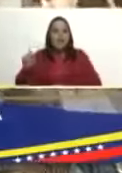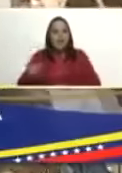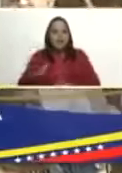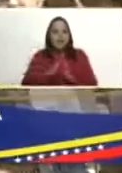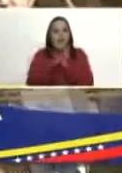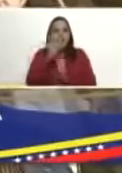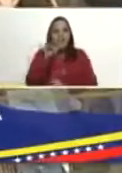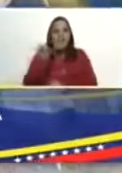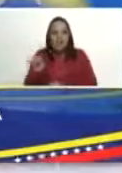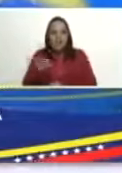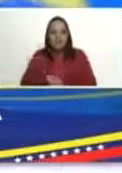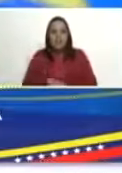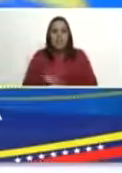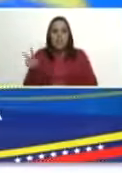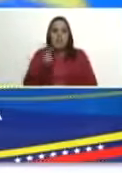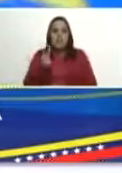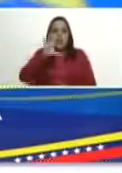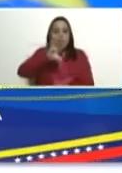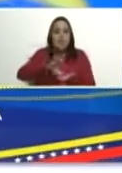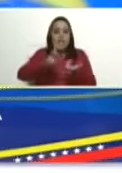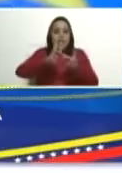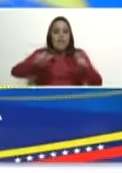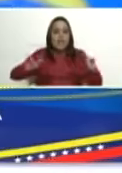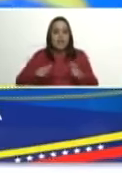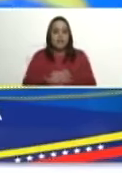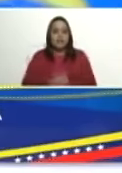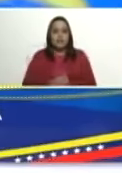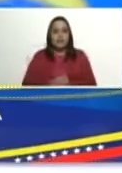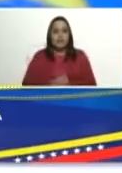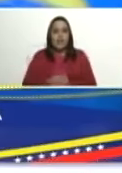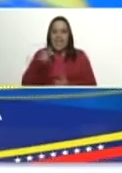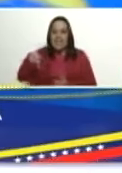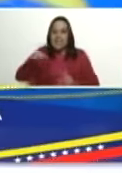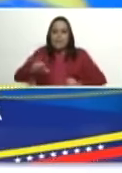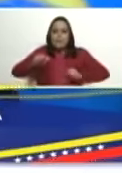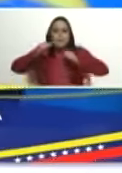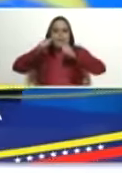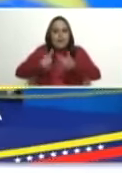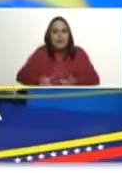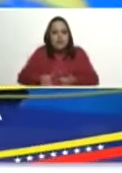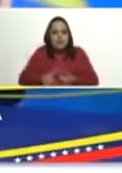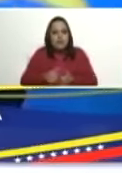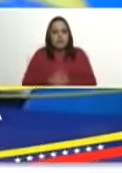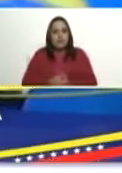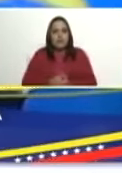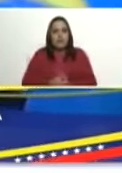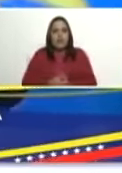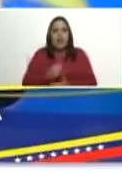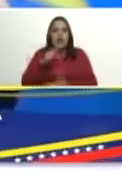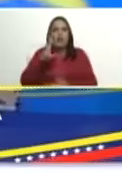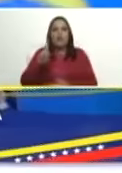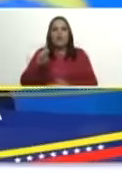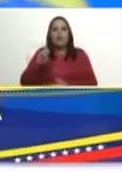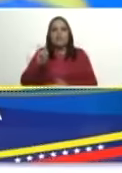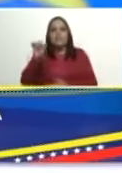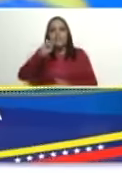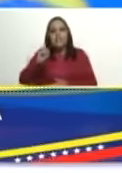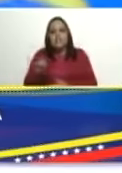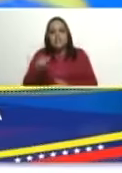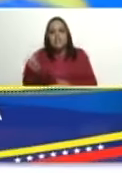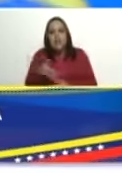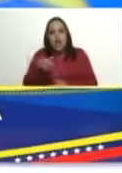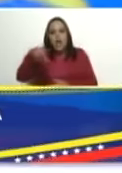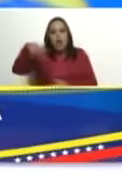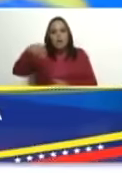Venezuela la capitanía general. Ahí nace el utis possidetis iuris